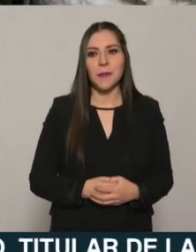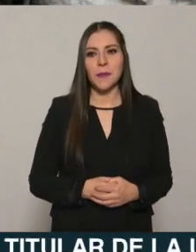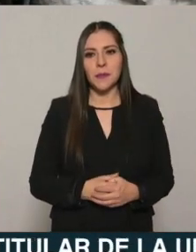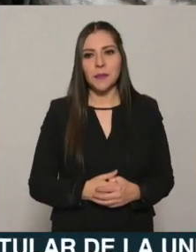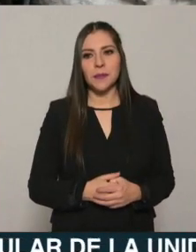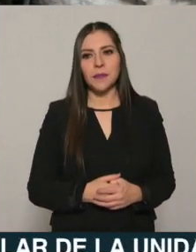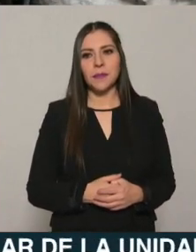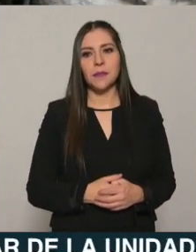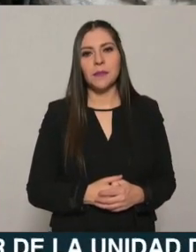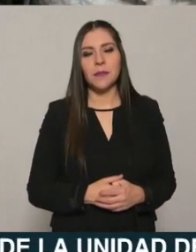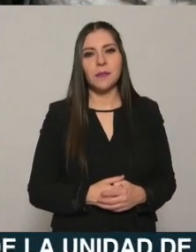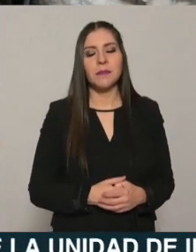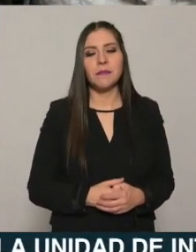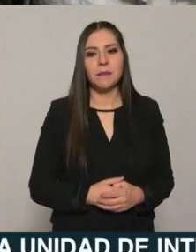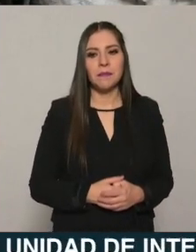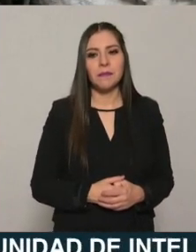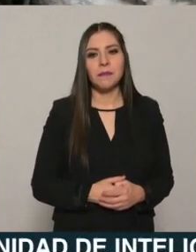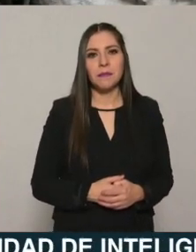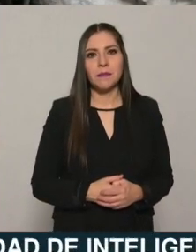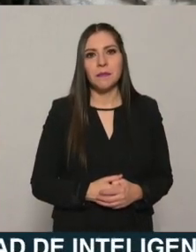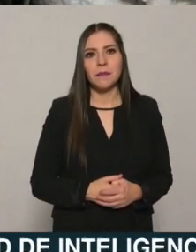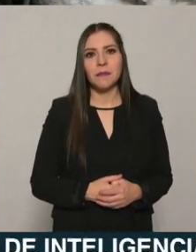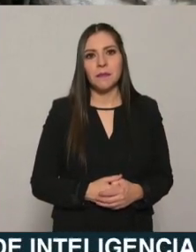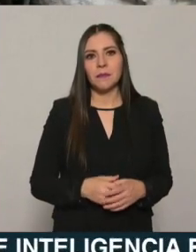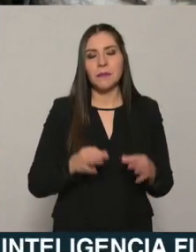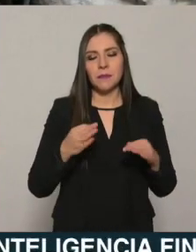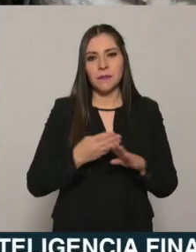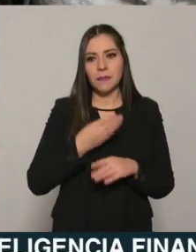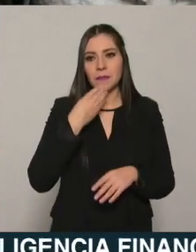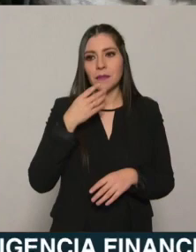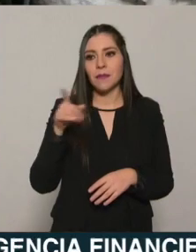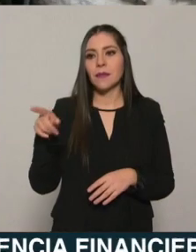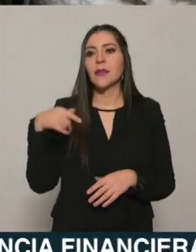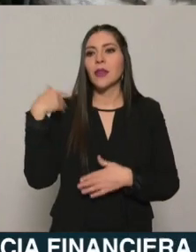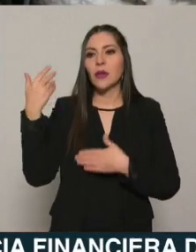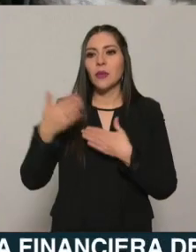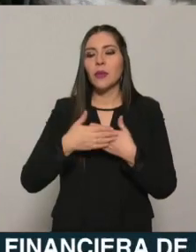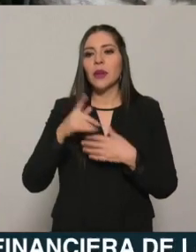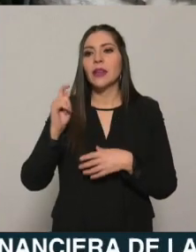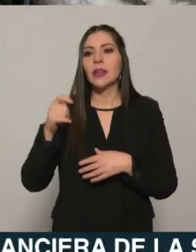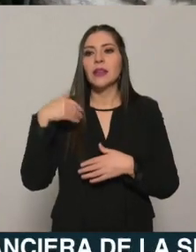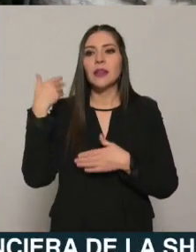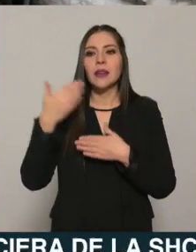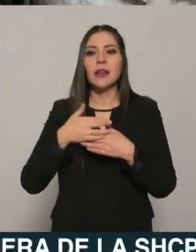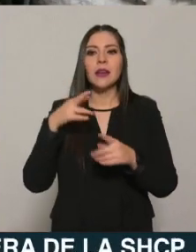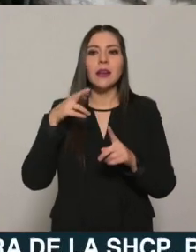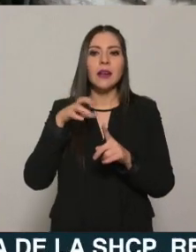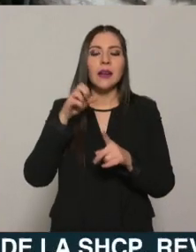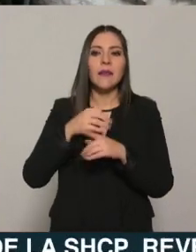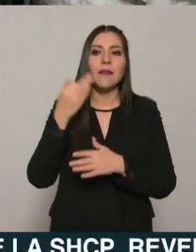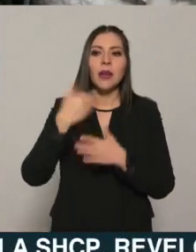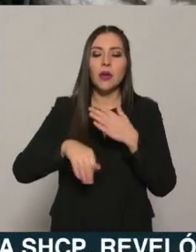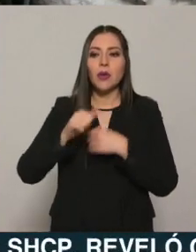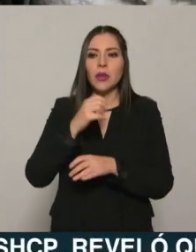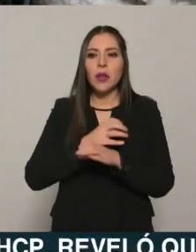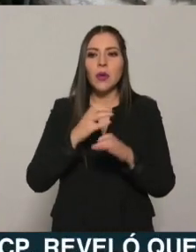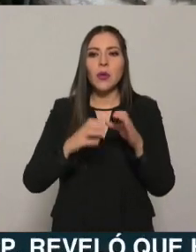viene ahora para Héctor? ¿Ya pues llegaste todos tus retos o tienes algún reto más por emprender?